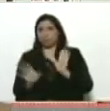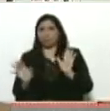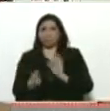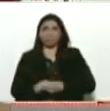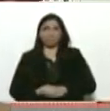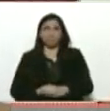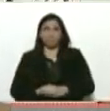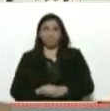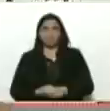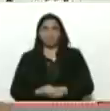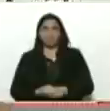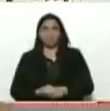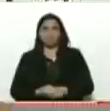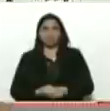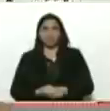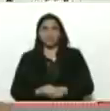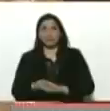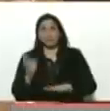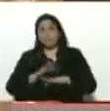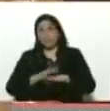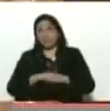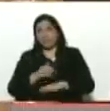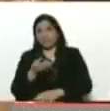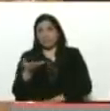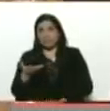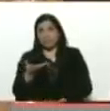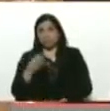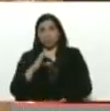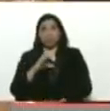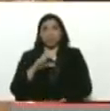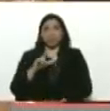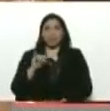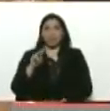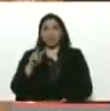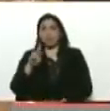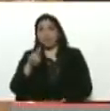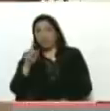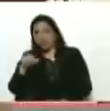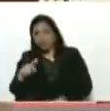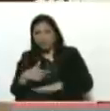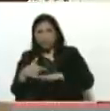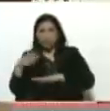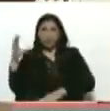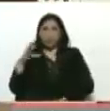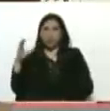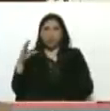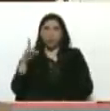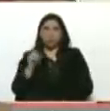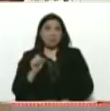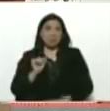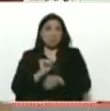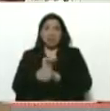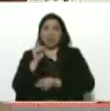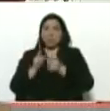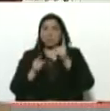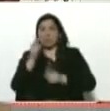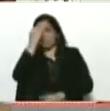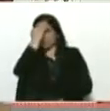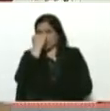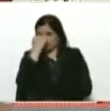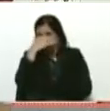Se desata, ocurre esto, Cliver Alcalá, el gobierno colombiano no lo mete preso a pesar de ser un terrorista,